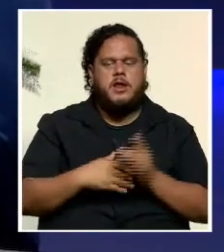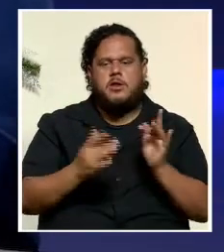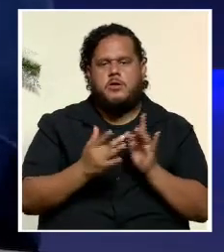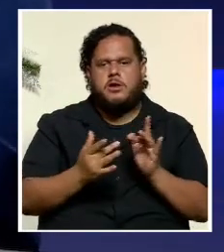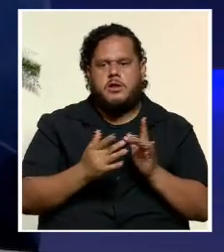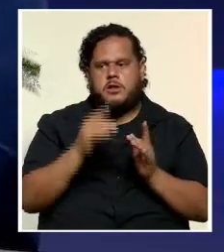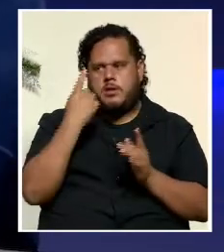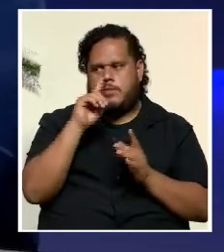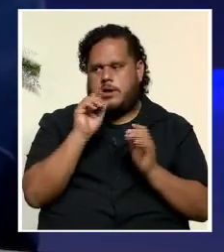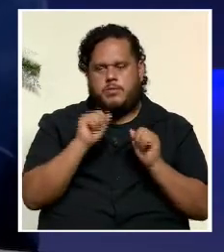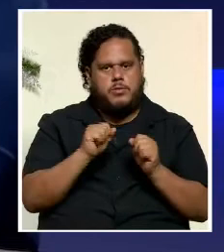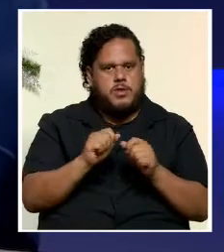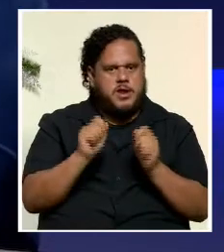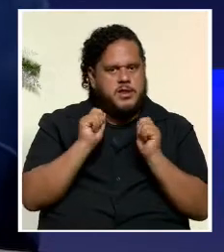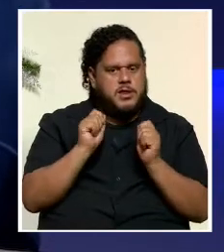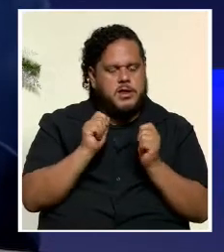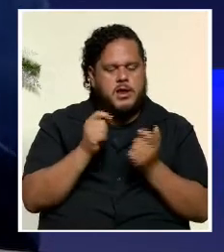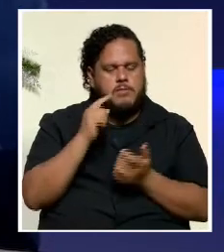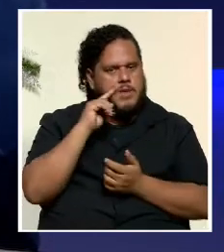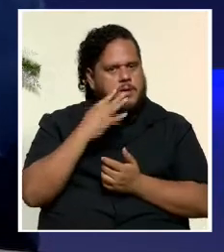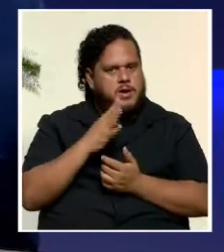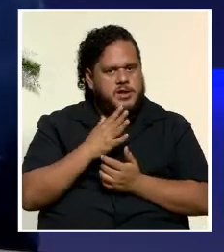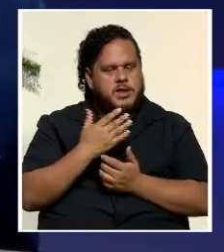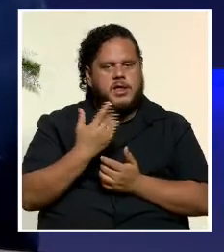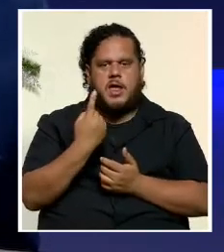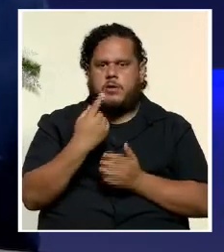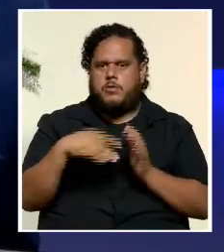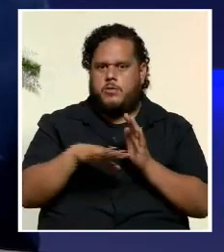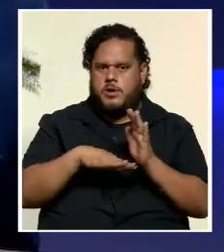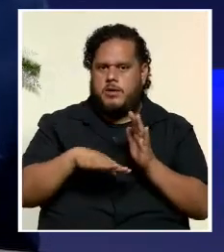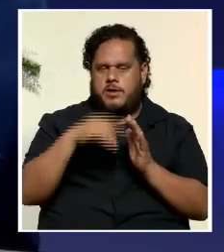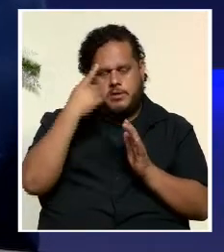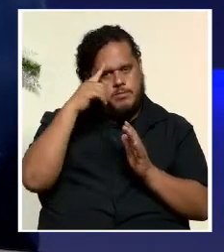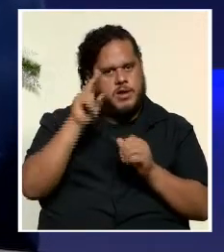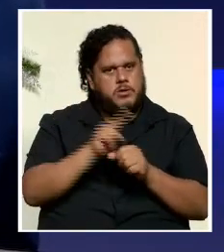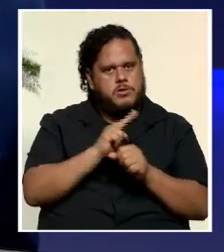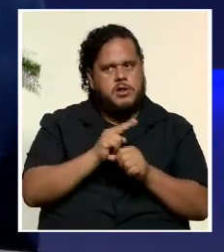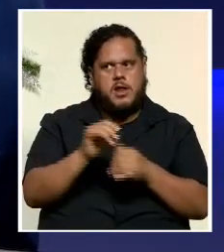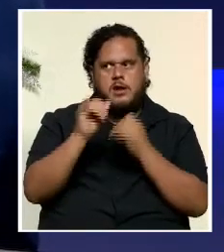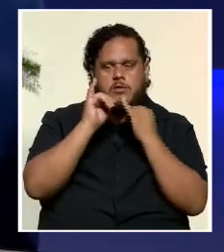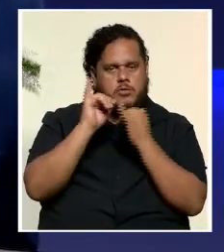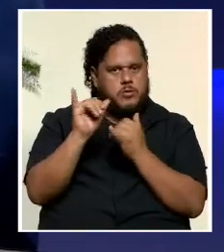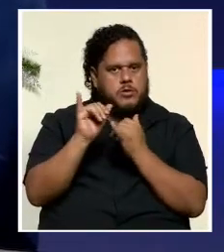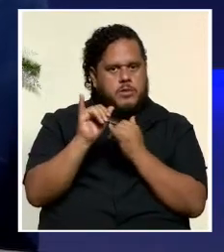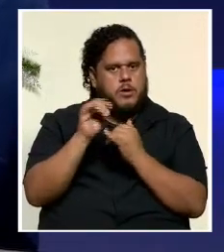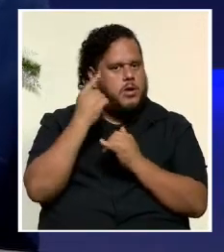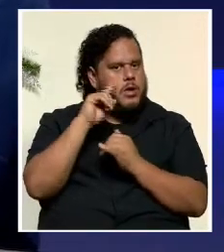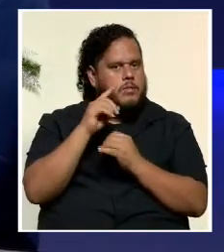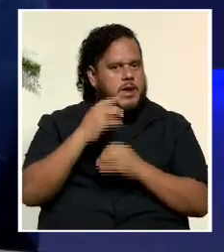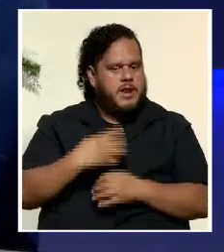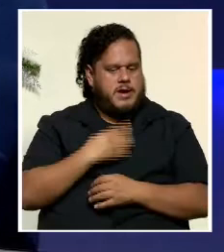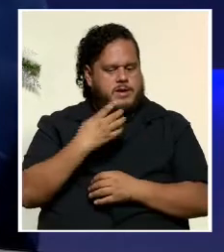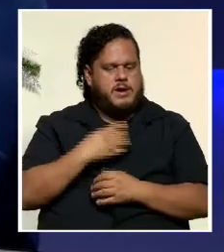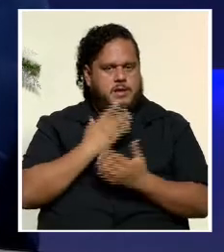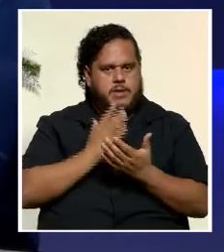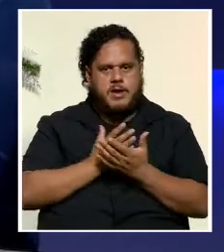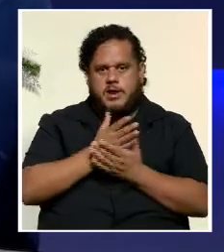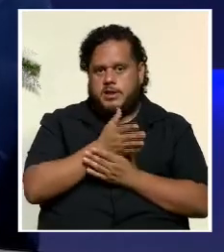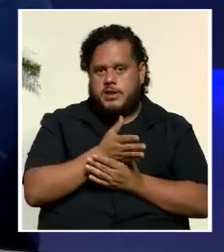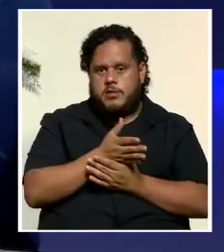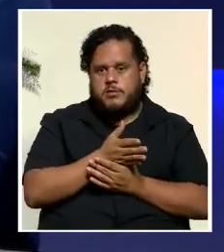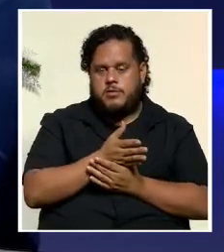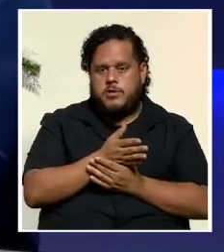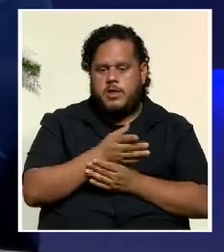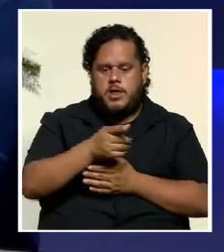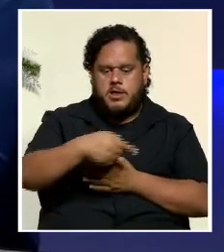conectividad para poderse educar, me parece que hay una base para utilizar el recurso de amparo para reclamar el acceso de